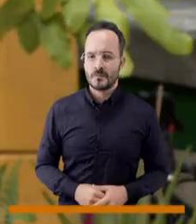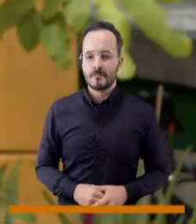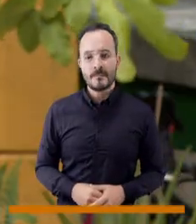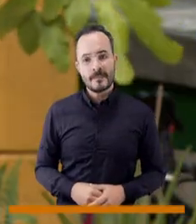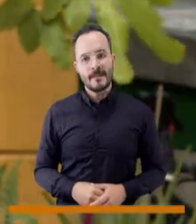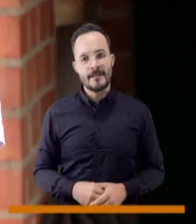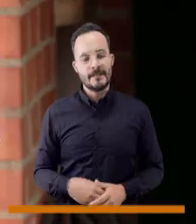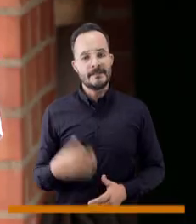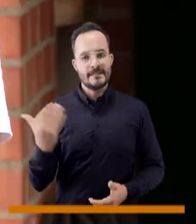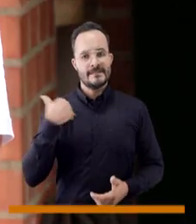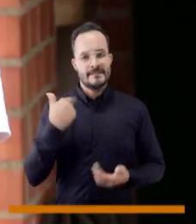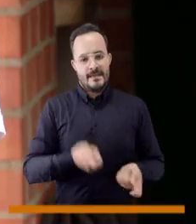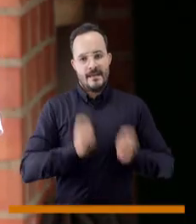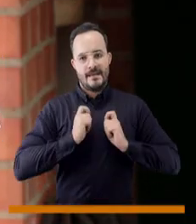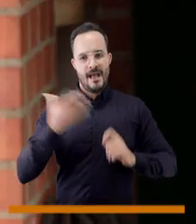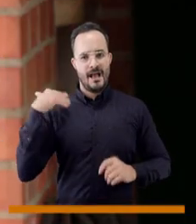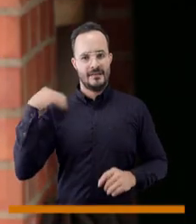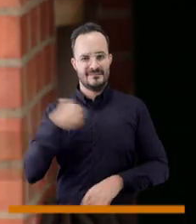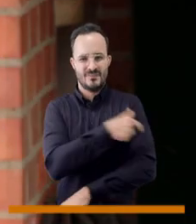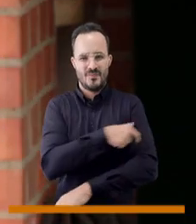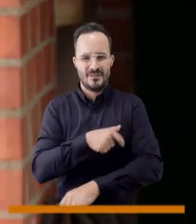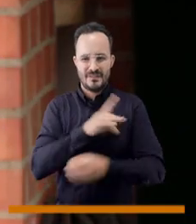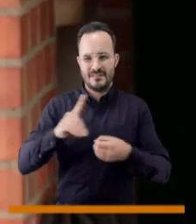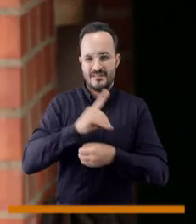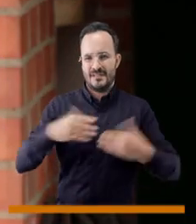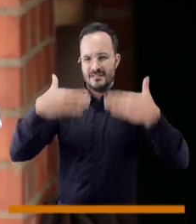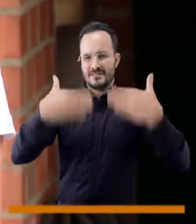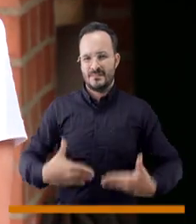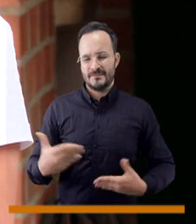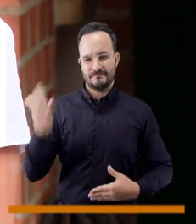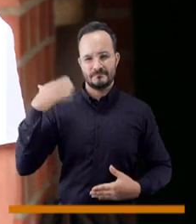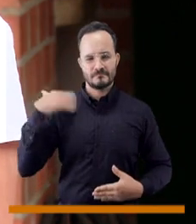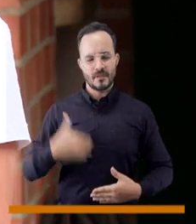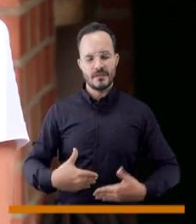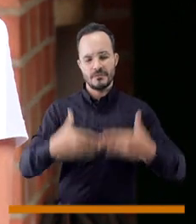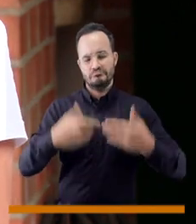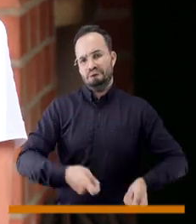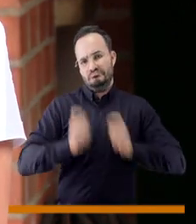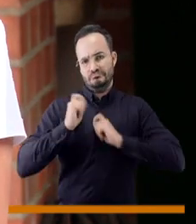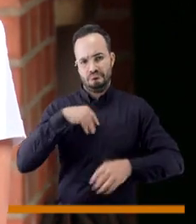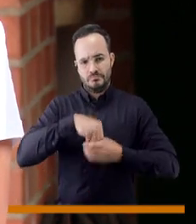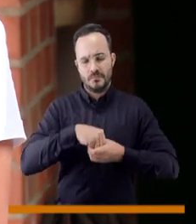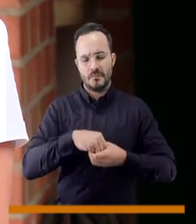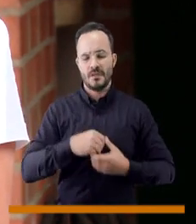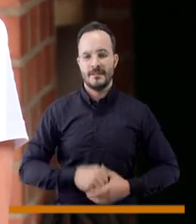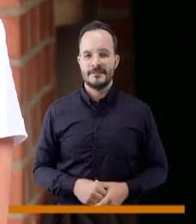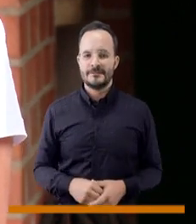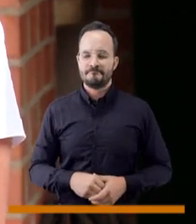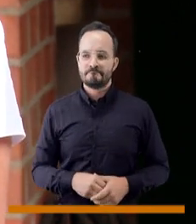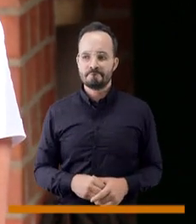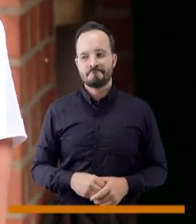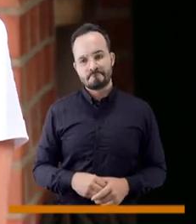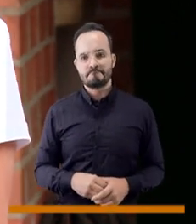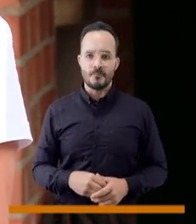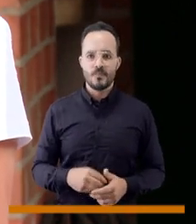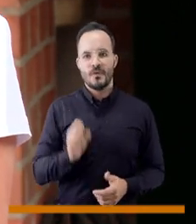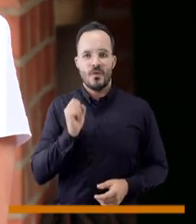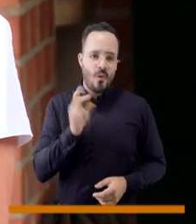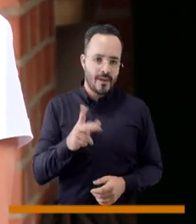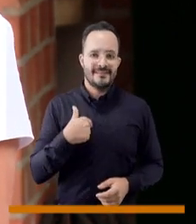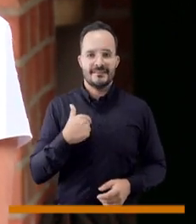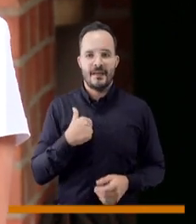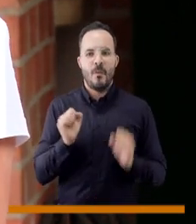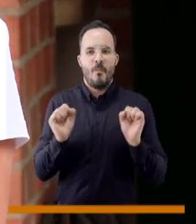perspectiva? Estando en el espacio de representación frente al Comité Distrital de Discapacidad, a uno le da pues como